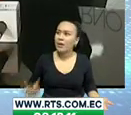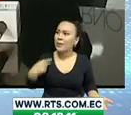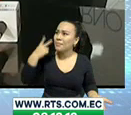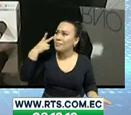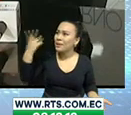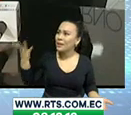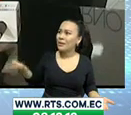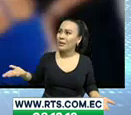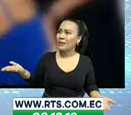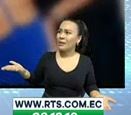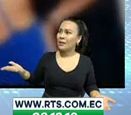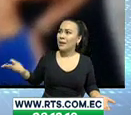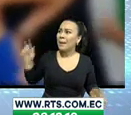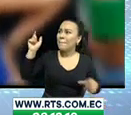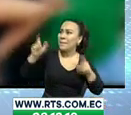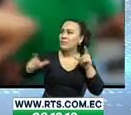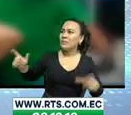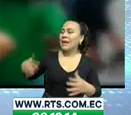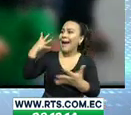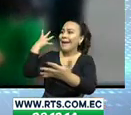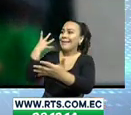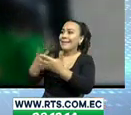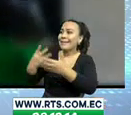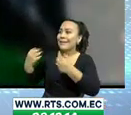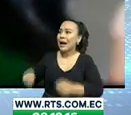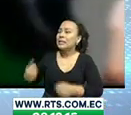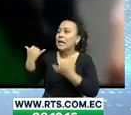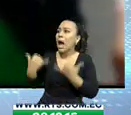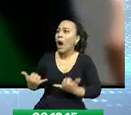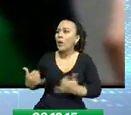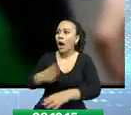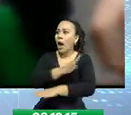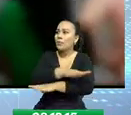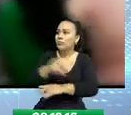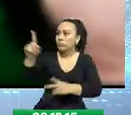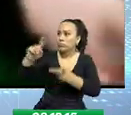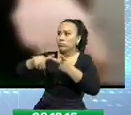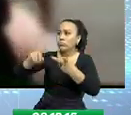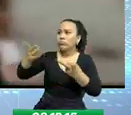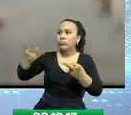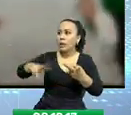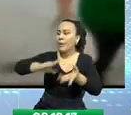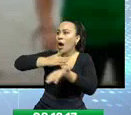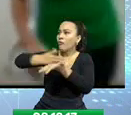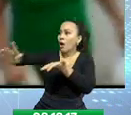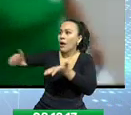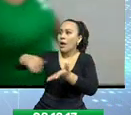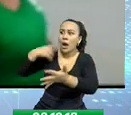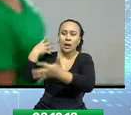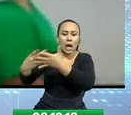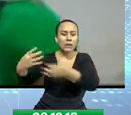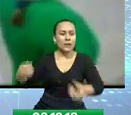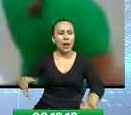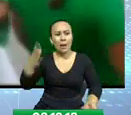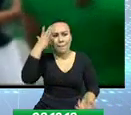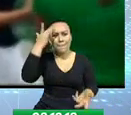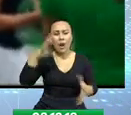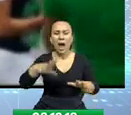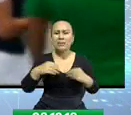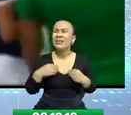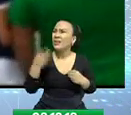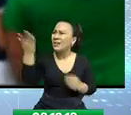decir que esta gente debe estar en la cárcel ya en este momento. El intendente también separado de su cargo y en la cárcel por haber alcahueteado